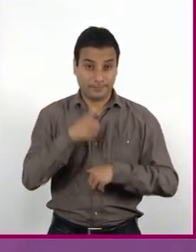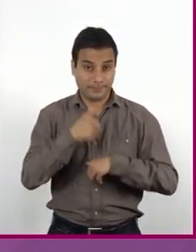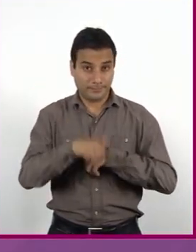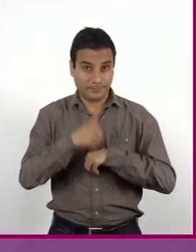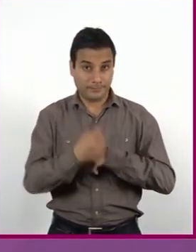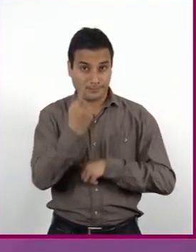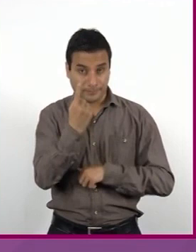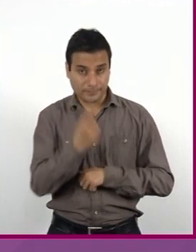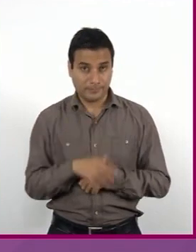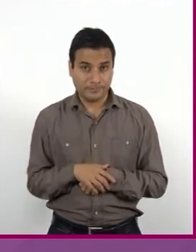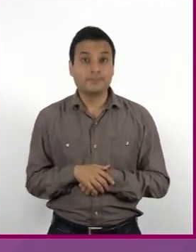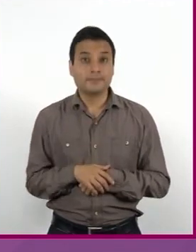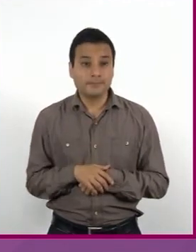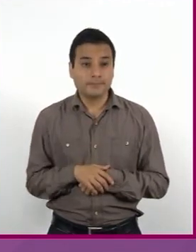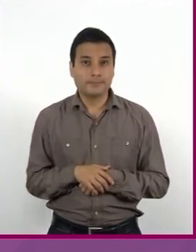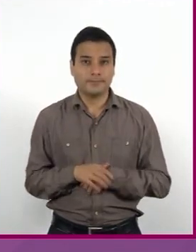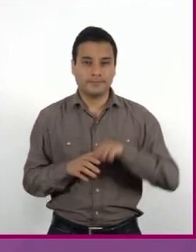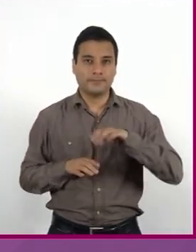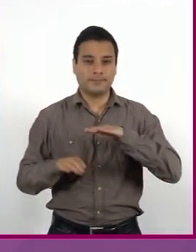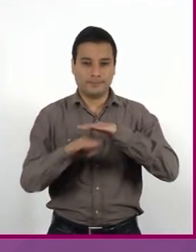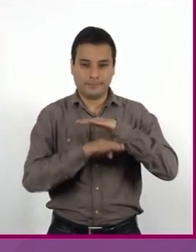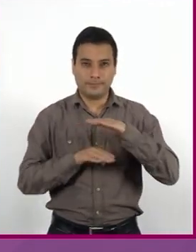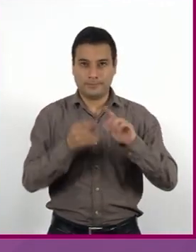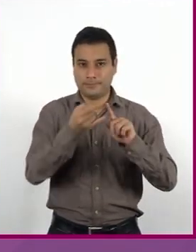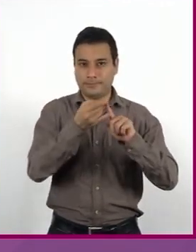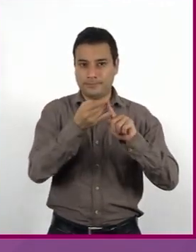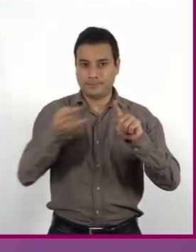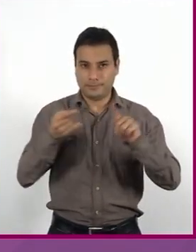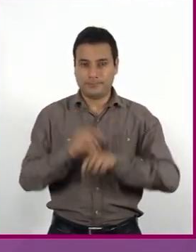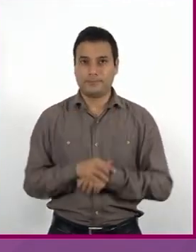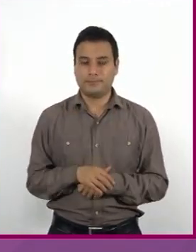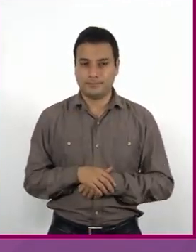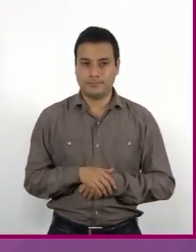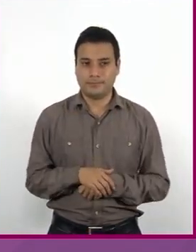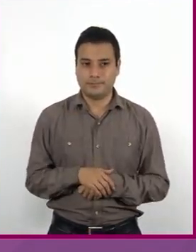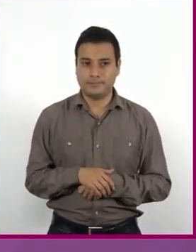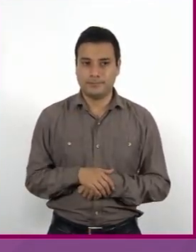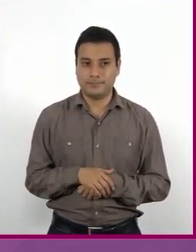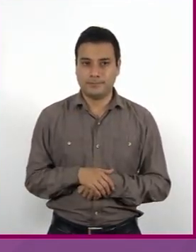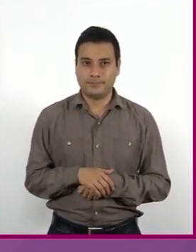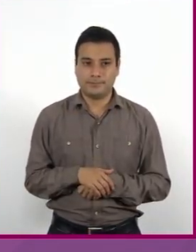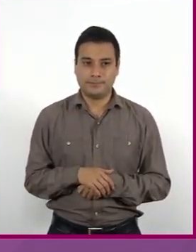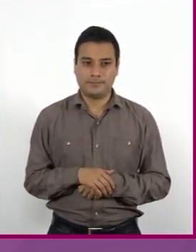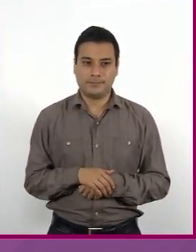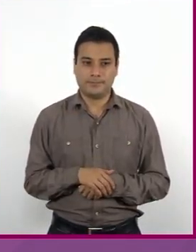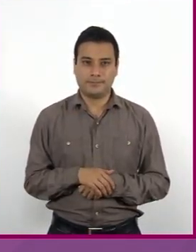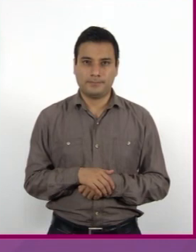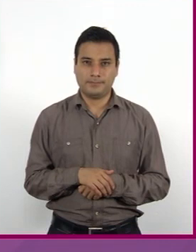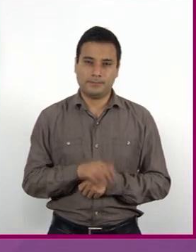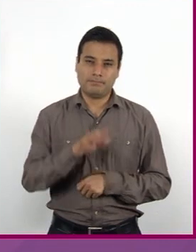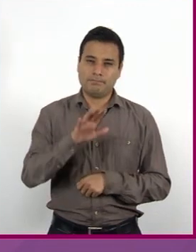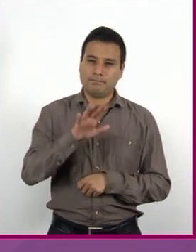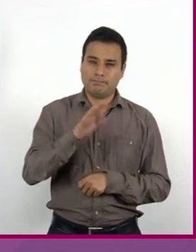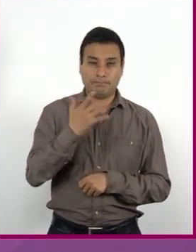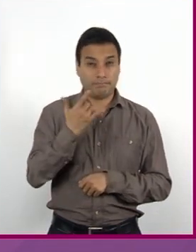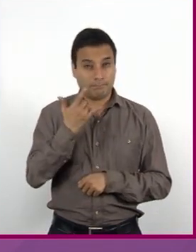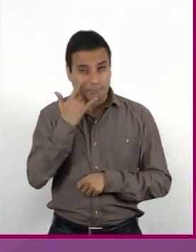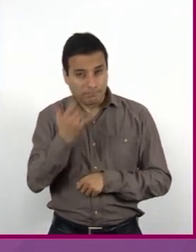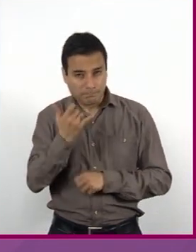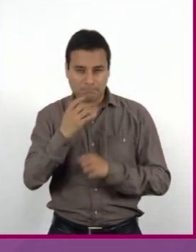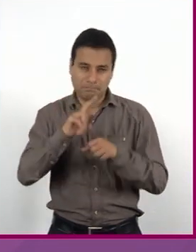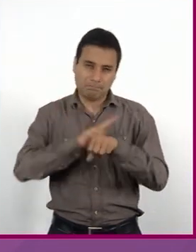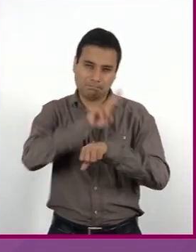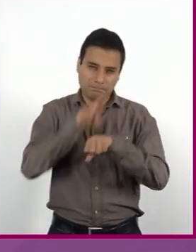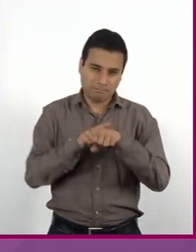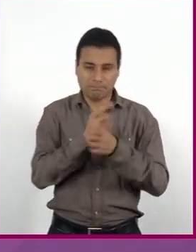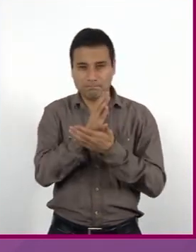ellos es un prisma de base rectangular. El polígono que forma la base es semi-irregular, ya que no todos